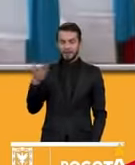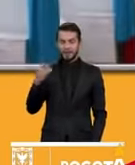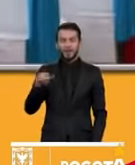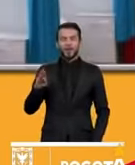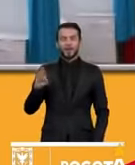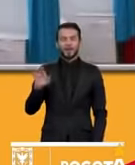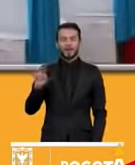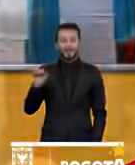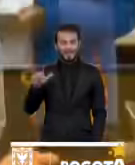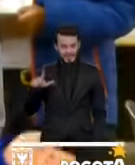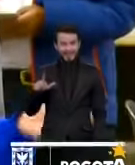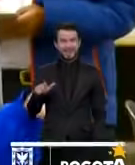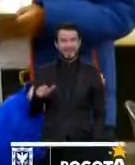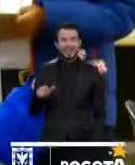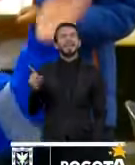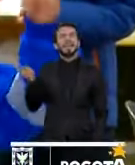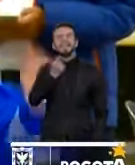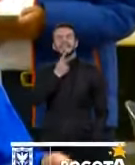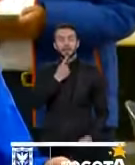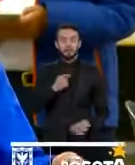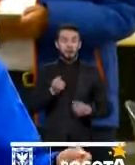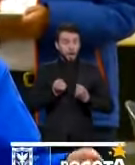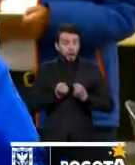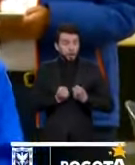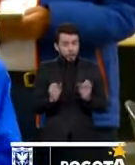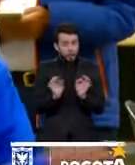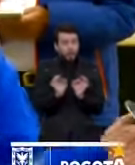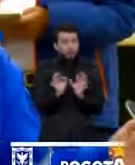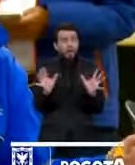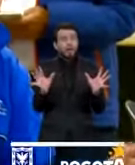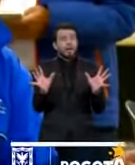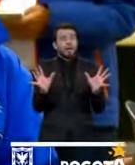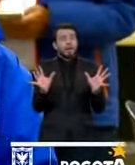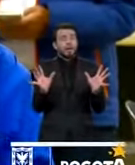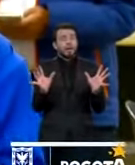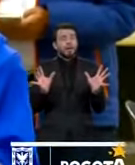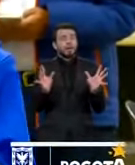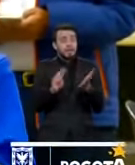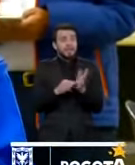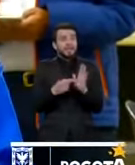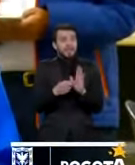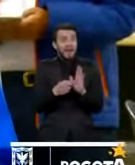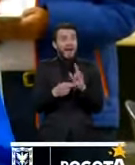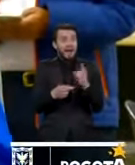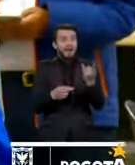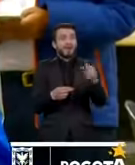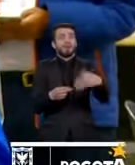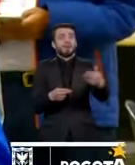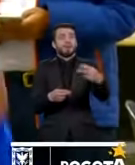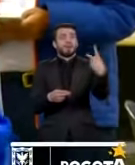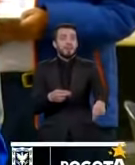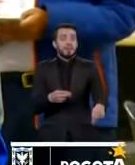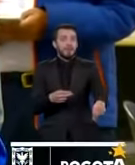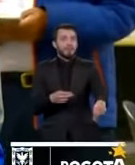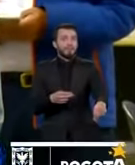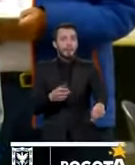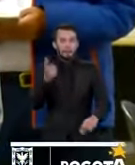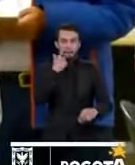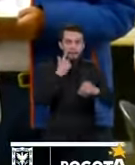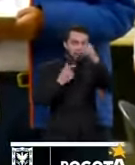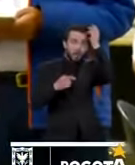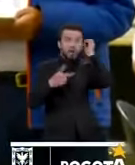pequeña maldición, ¿no? Tenemos ya 200.000 pruebas, sí, maravilloso. ¿Pero cuántas podemos procesar al día? 2.000.